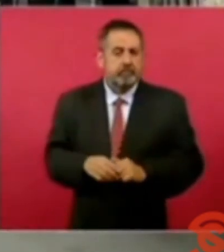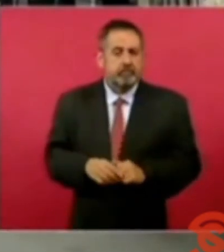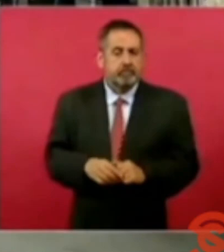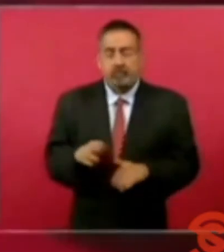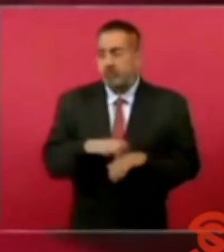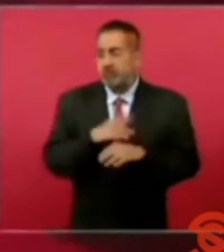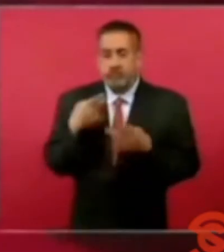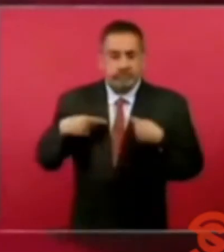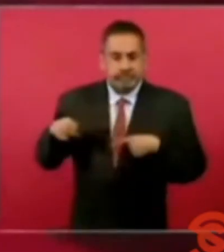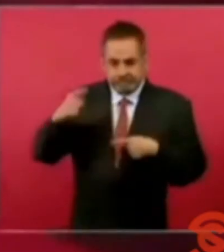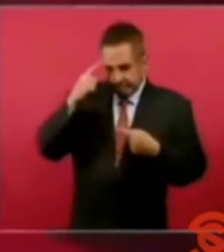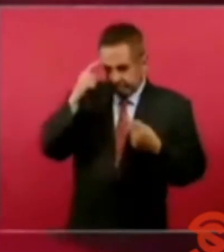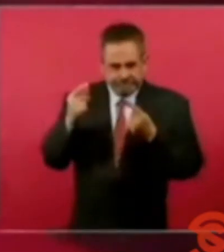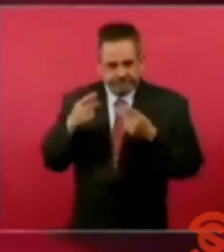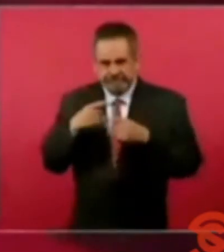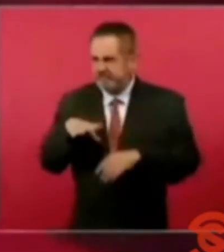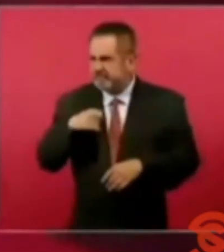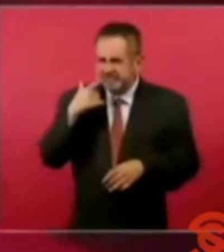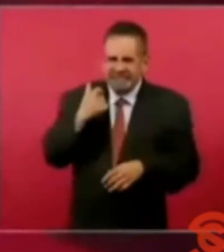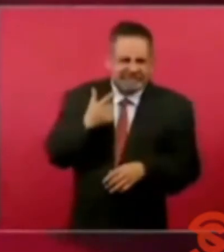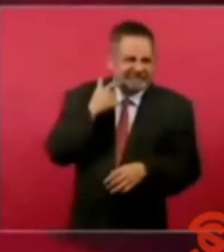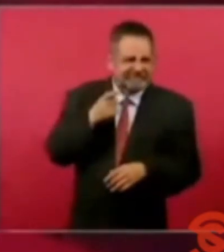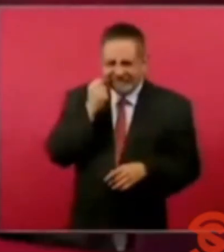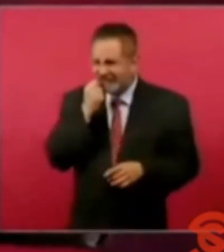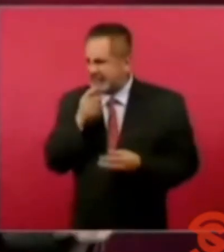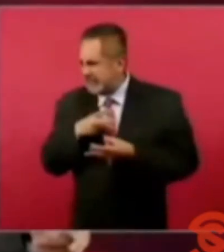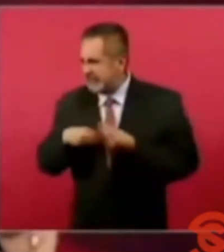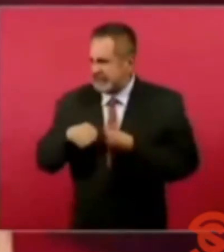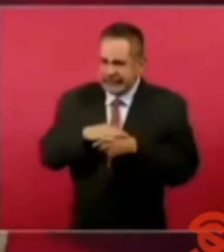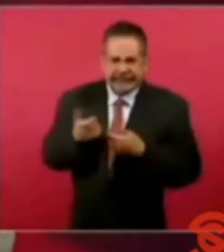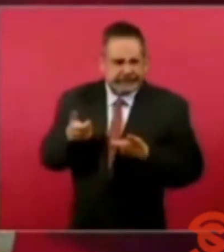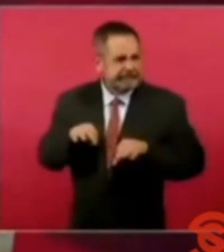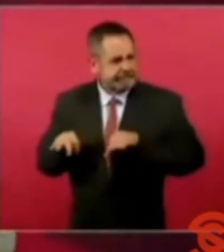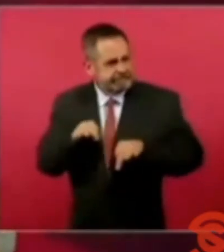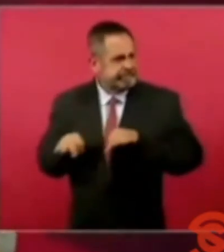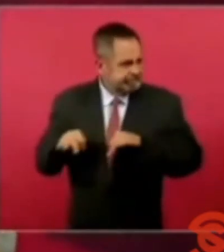porque la gente es muy luchona.